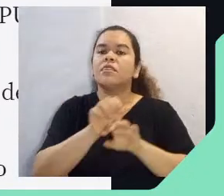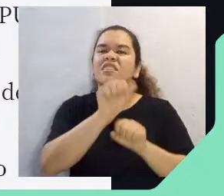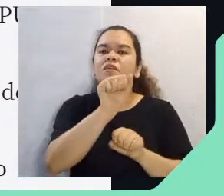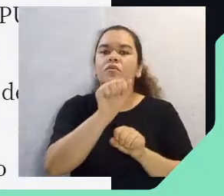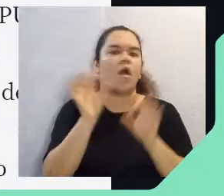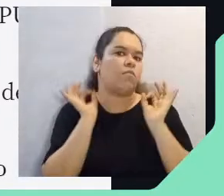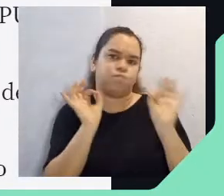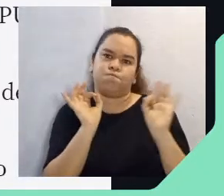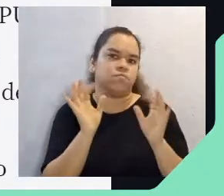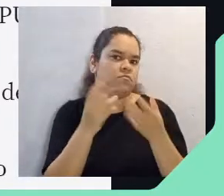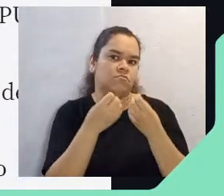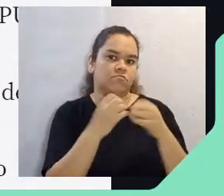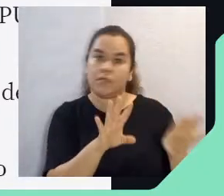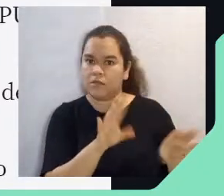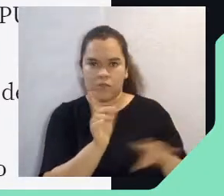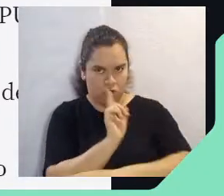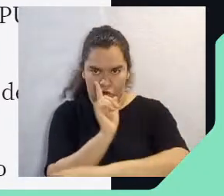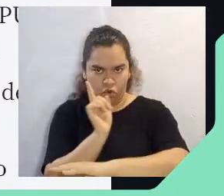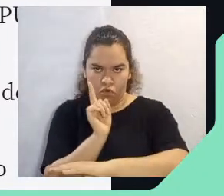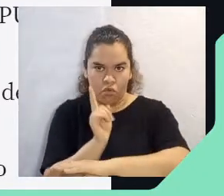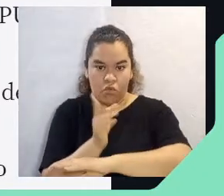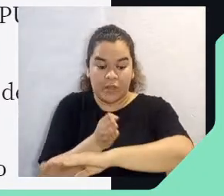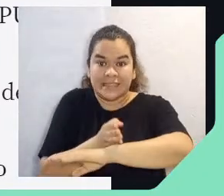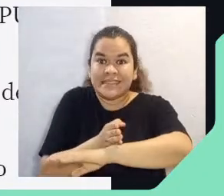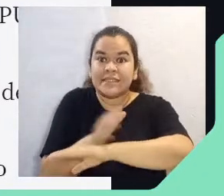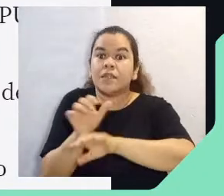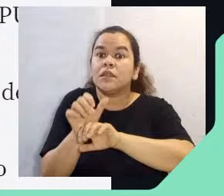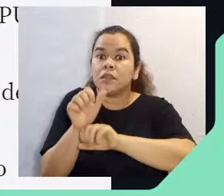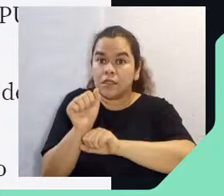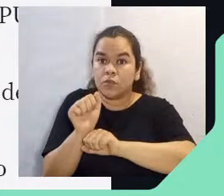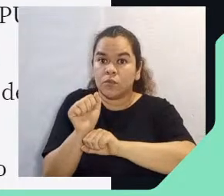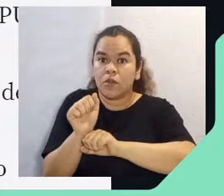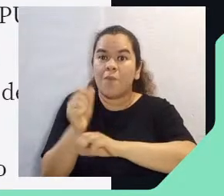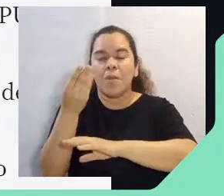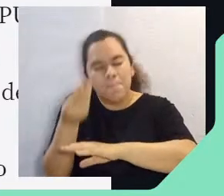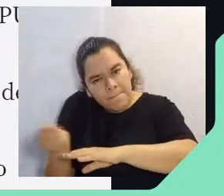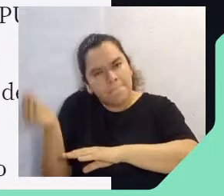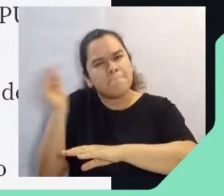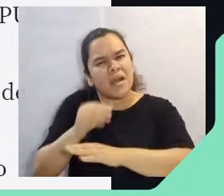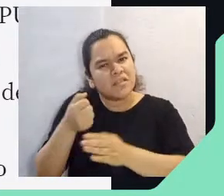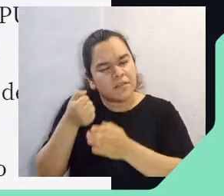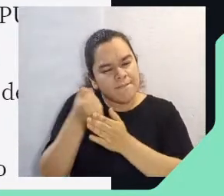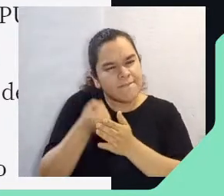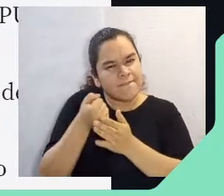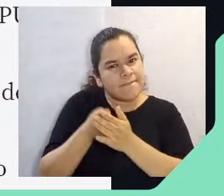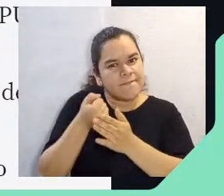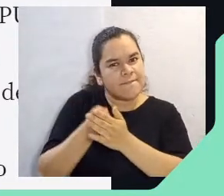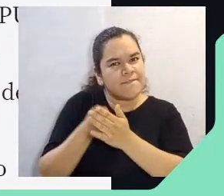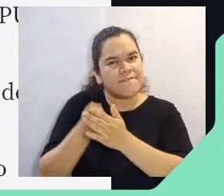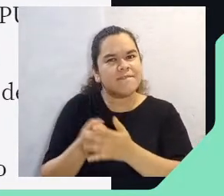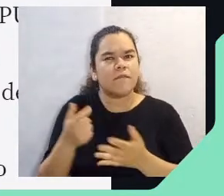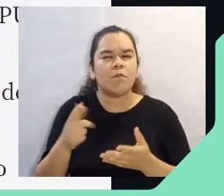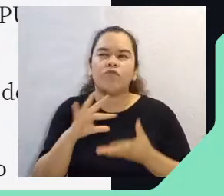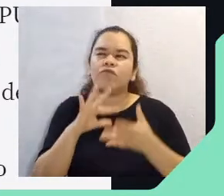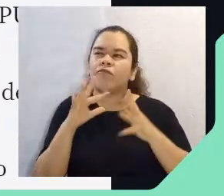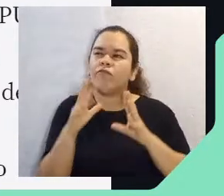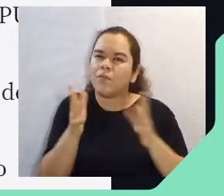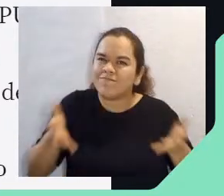carrera, no, es un incentivo a que ustedes puedan seguir estudiando. Es